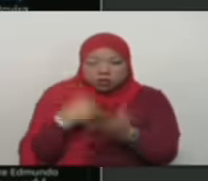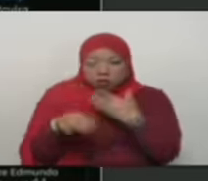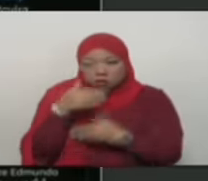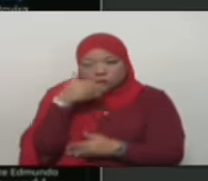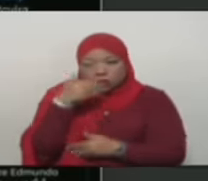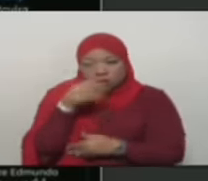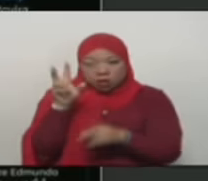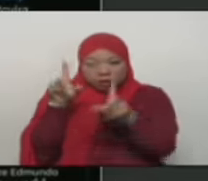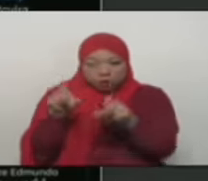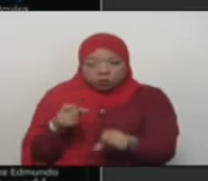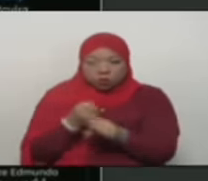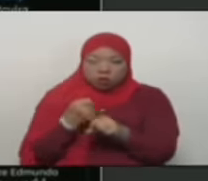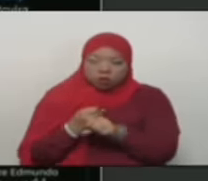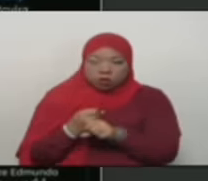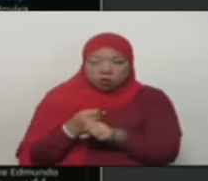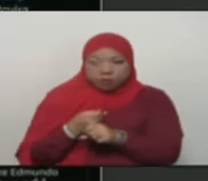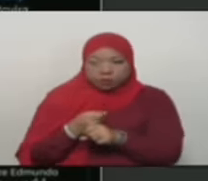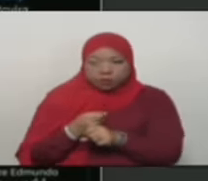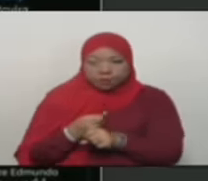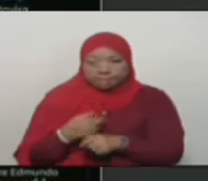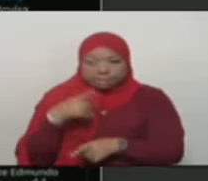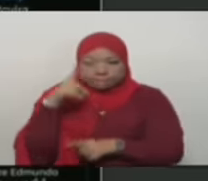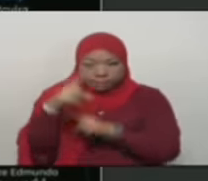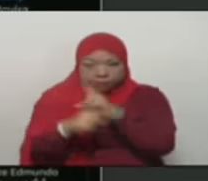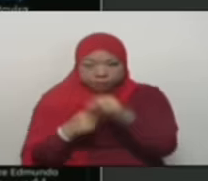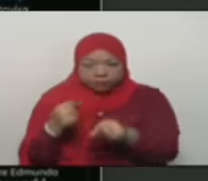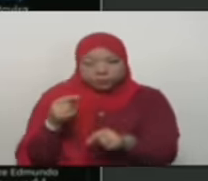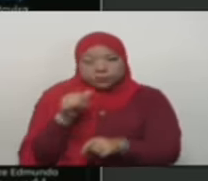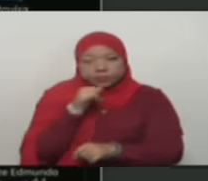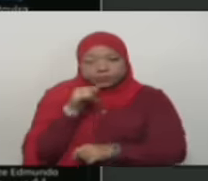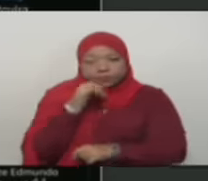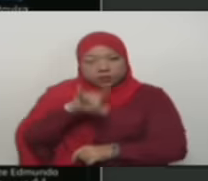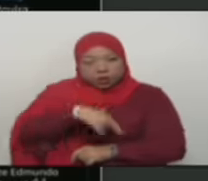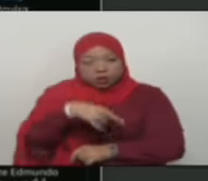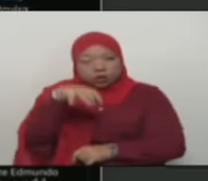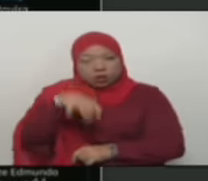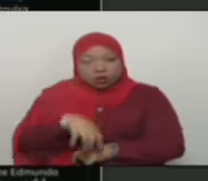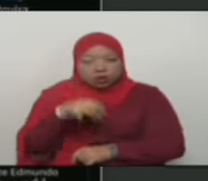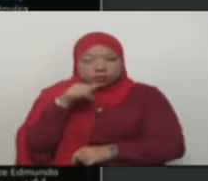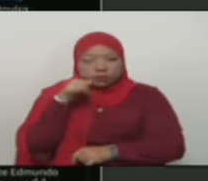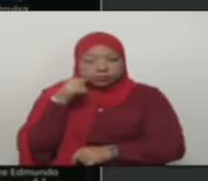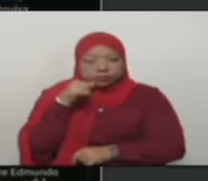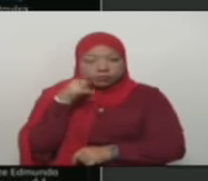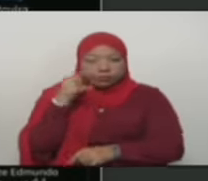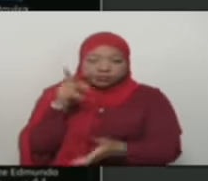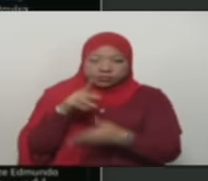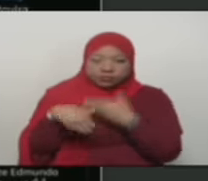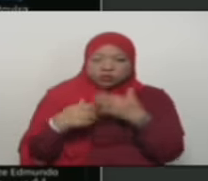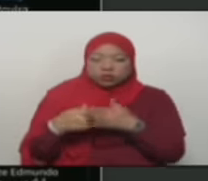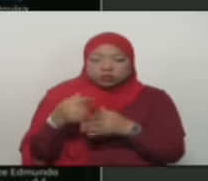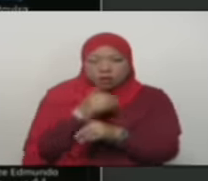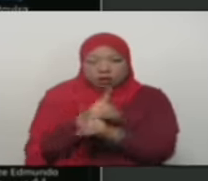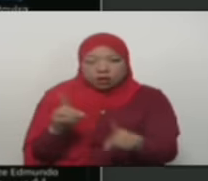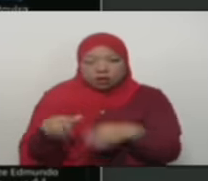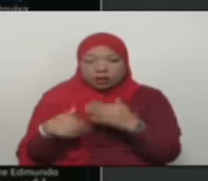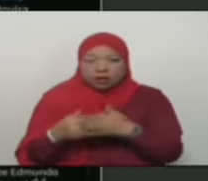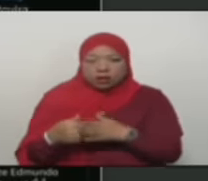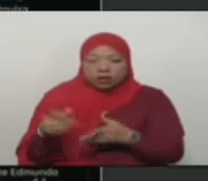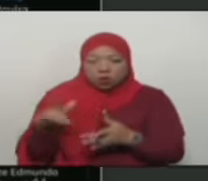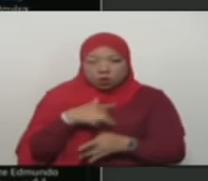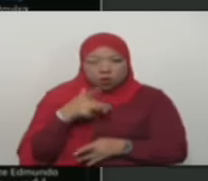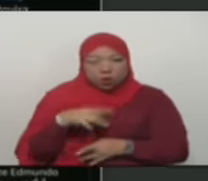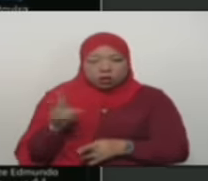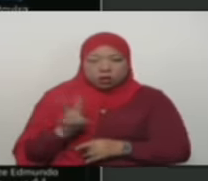prueba. A la izquierda tiene un tuit de los académicos de la Universidad de Stanford que dicen, probamos que la democracia funciona y que